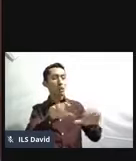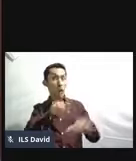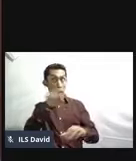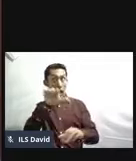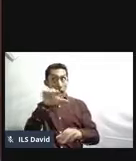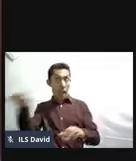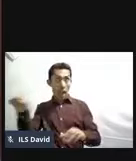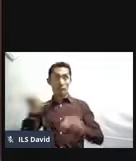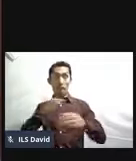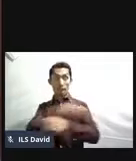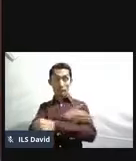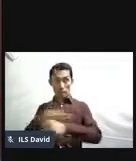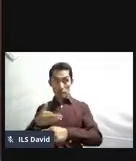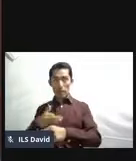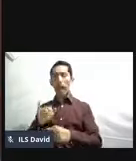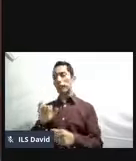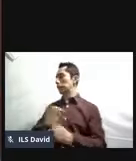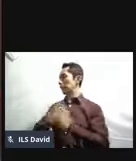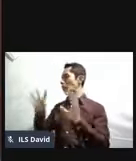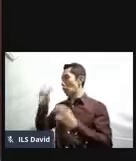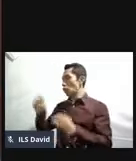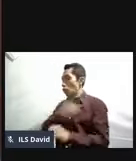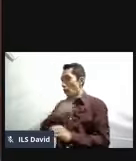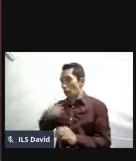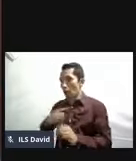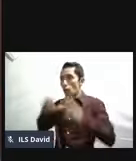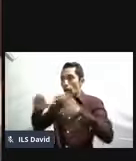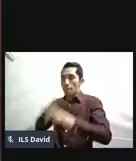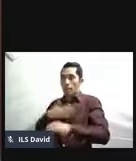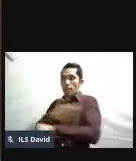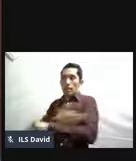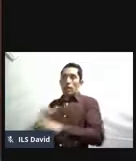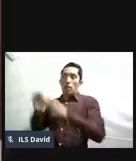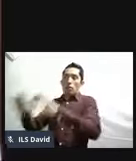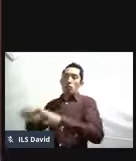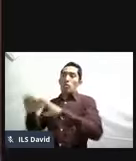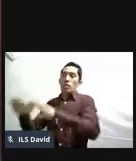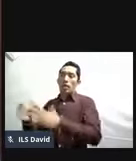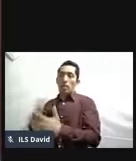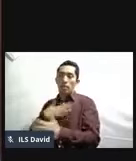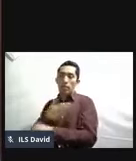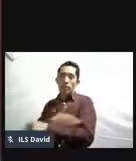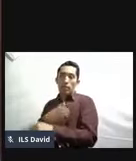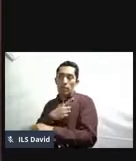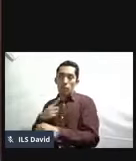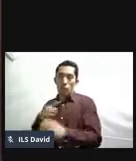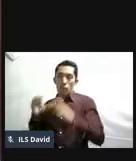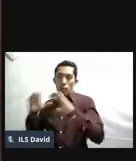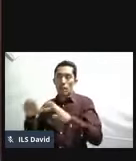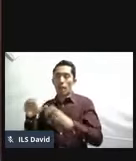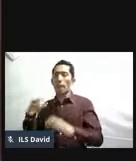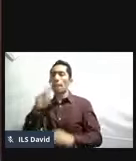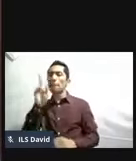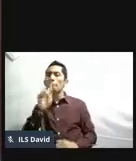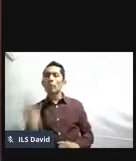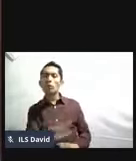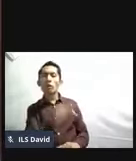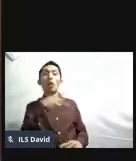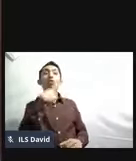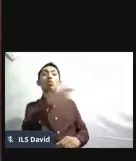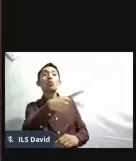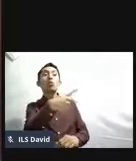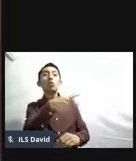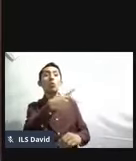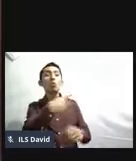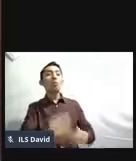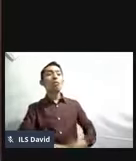yo conservo sana a mi familia, ¿no? Le decía, y entonces, en el aspecto, digamos, personal, ¿cuál es el beneficio,